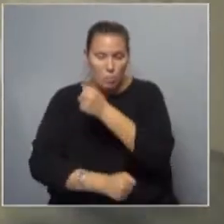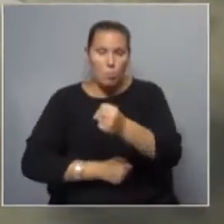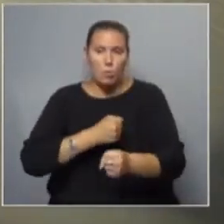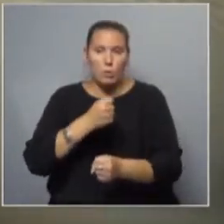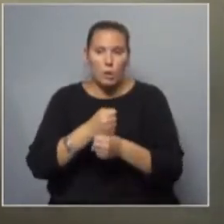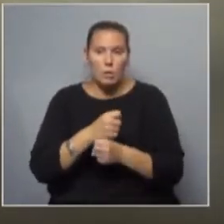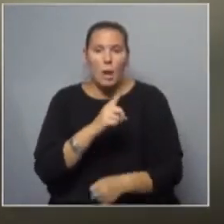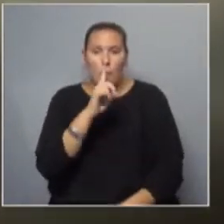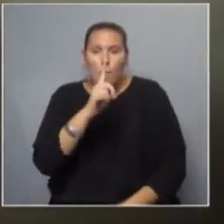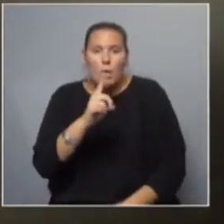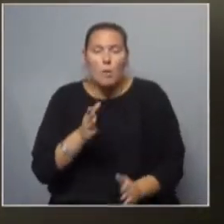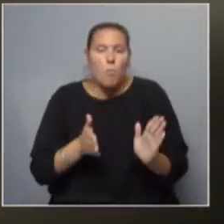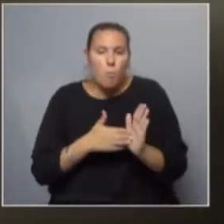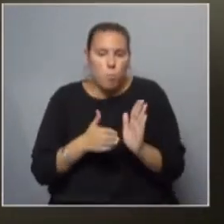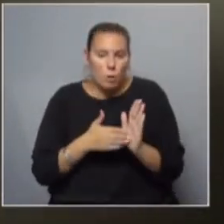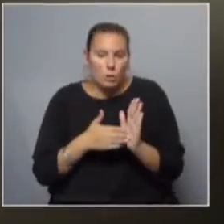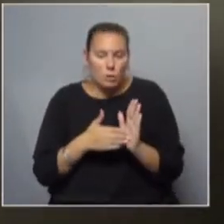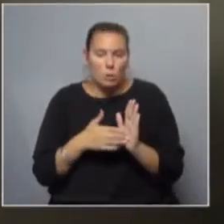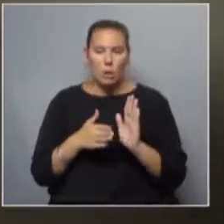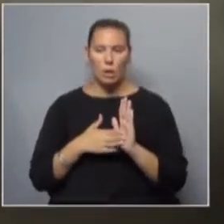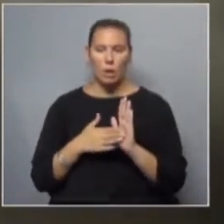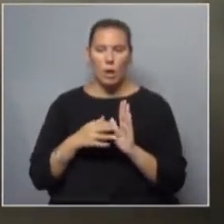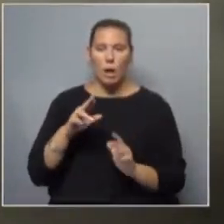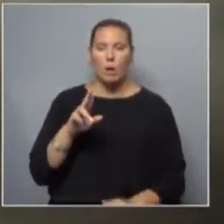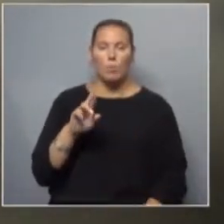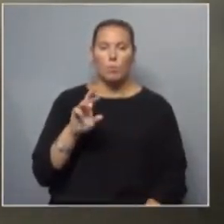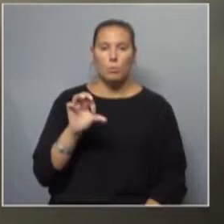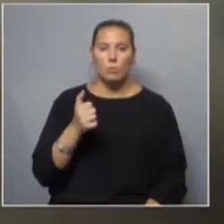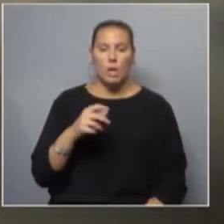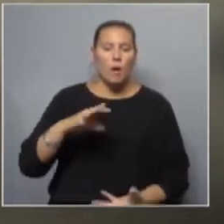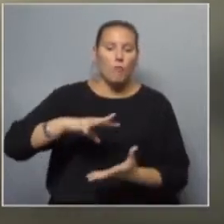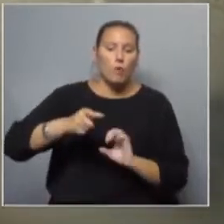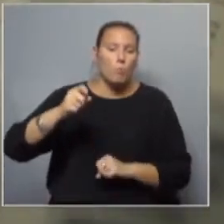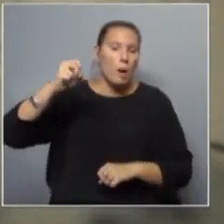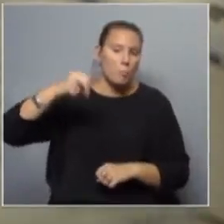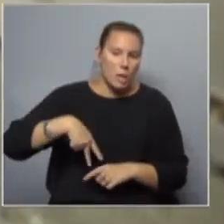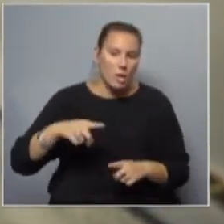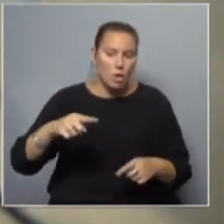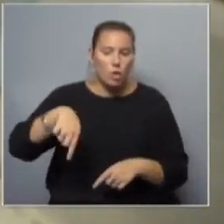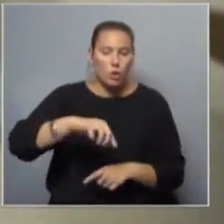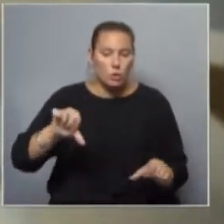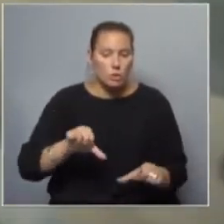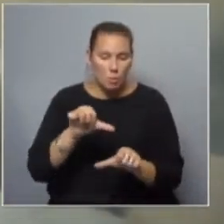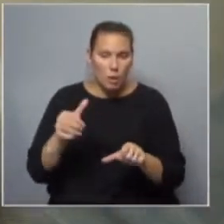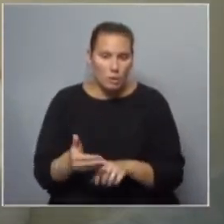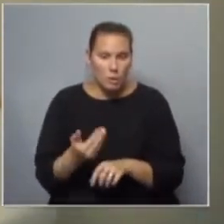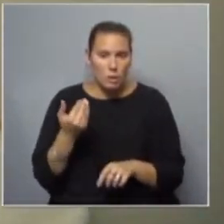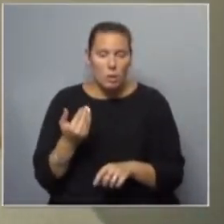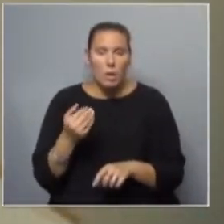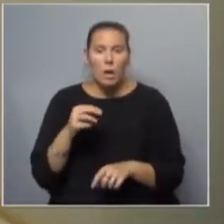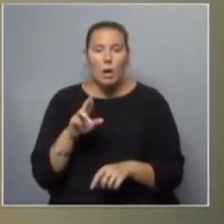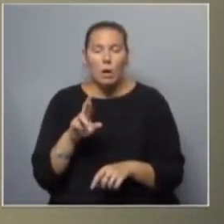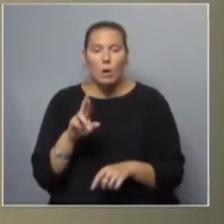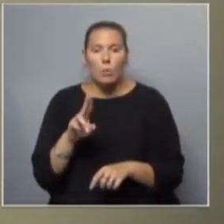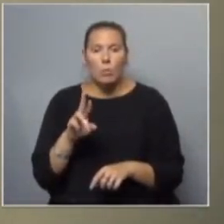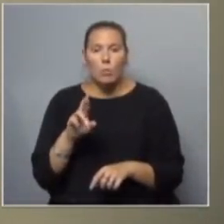anualmente unas 1000 muestras. El plan de muestreo lo establece la URSEA, el lugar en el que se va a hacer la toma de muestra lo establece la